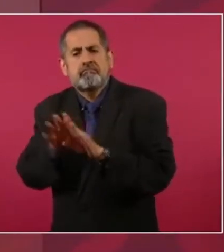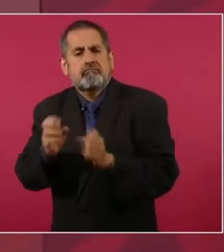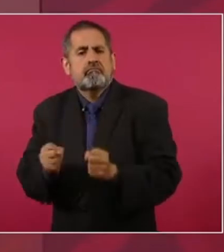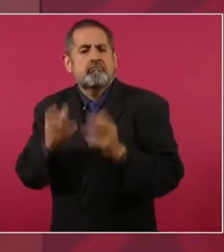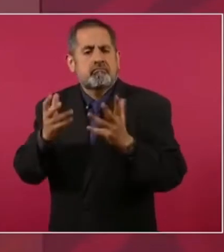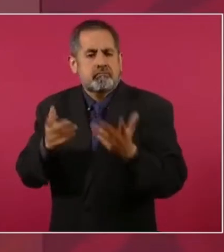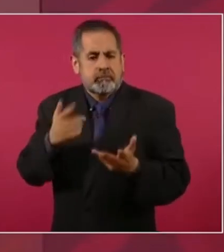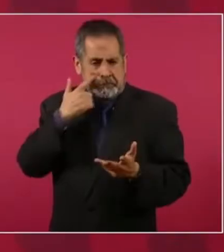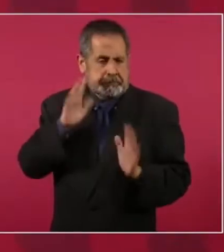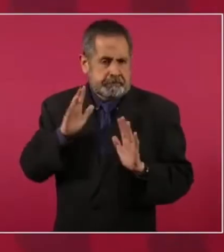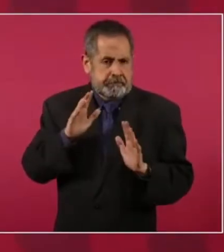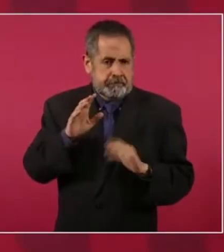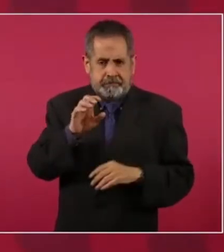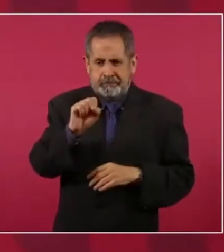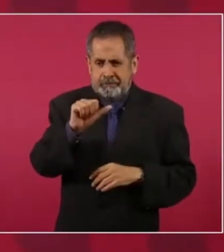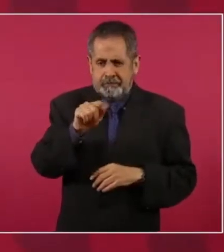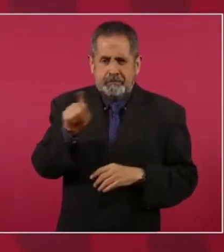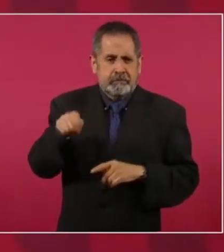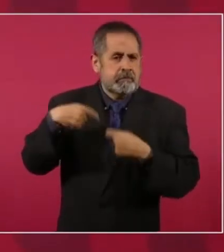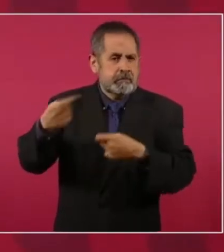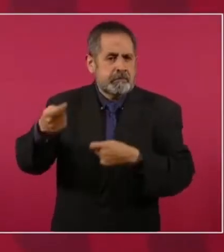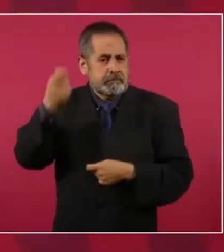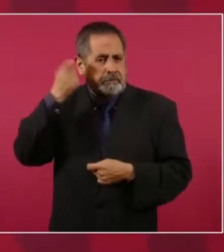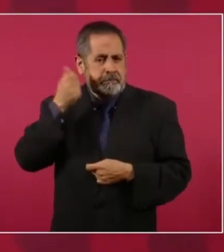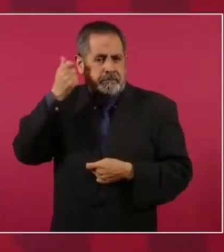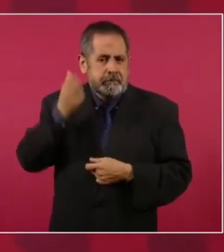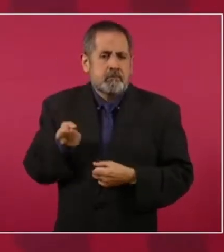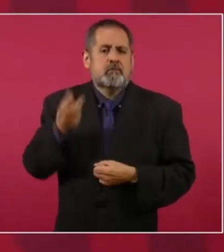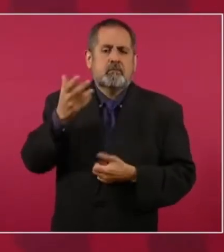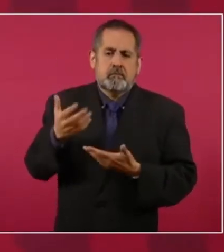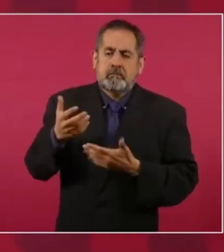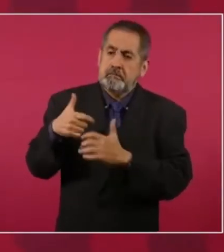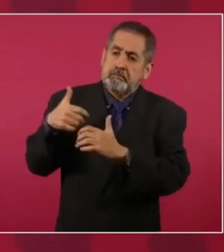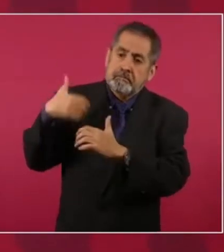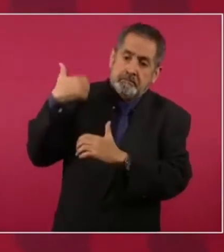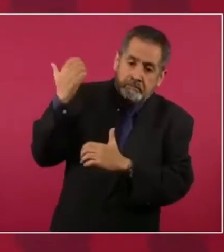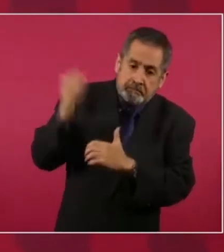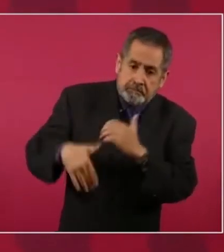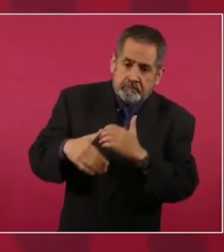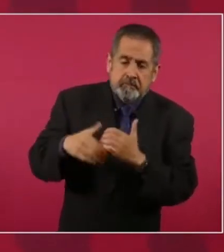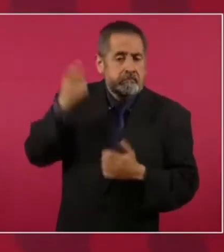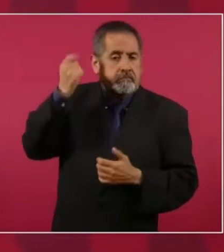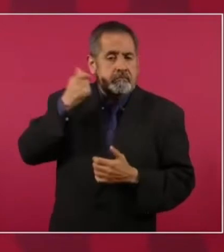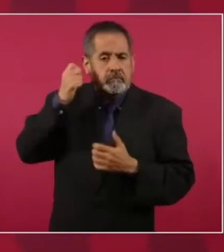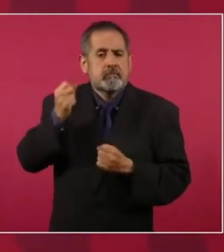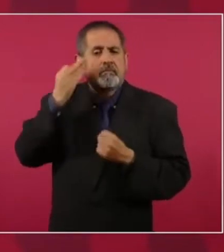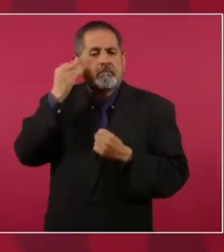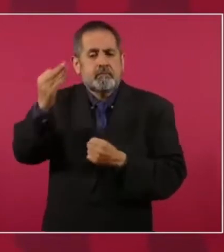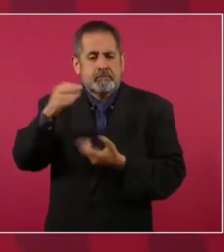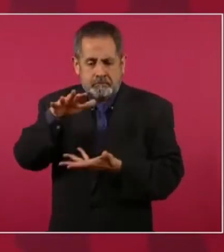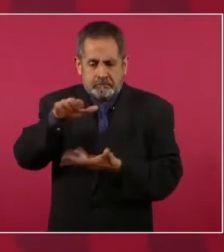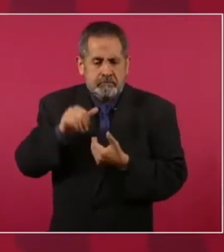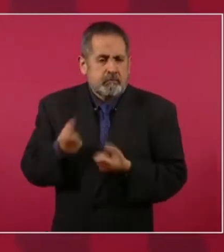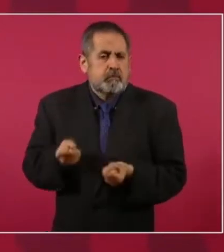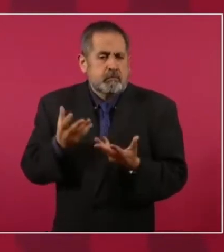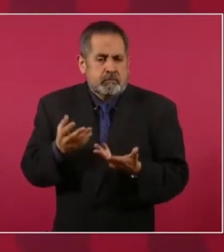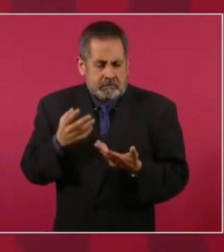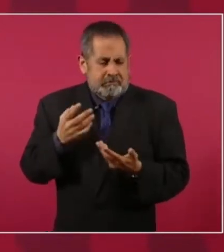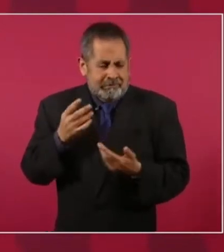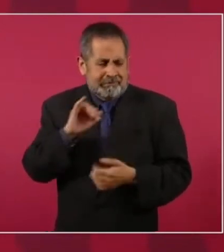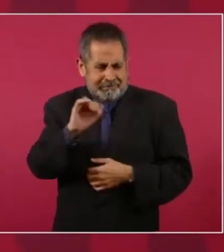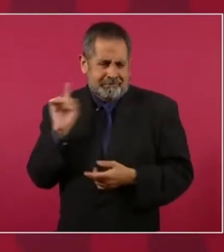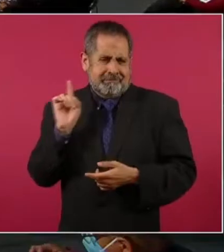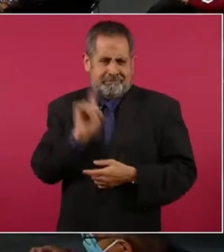cuánto van a recibir los trabajadores concluyendo su periodo laboral, en